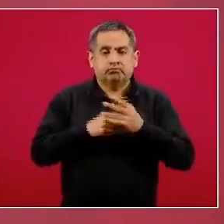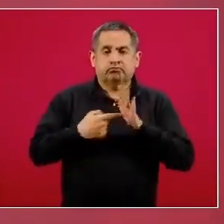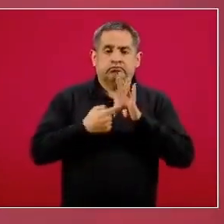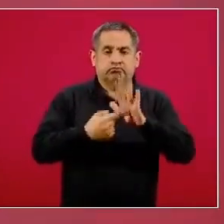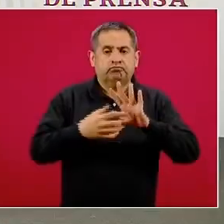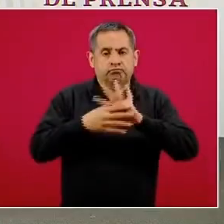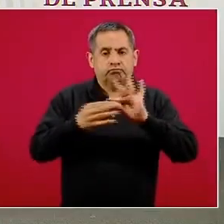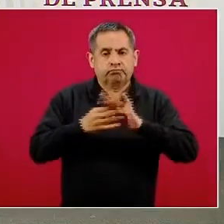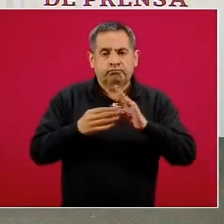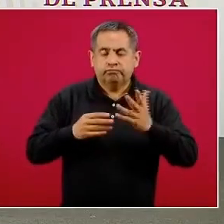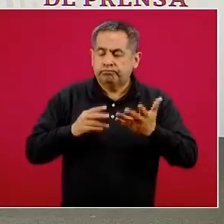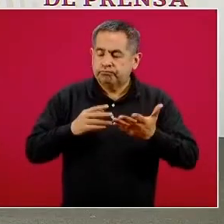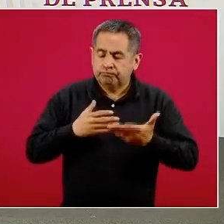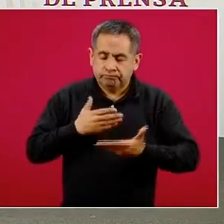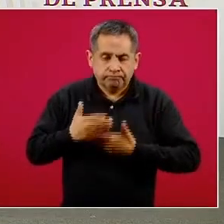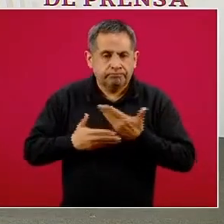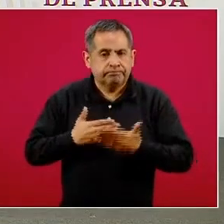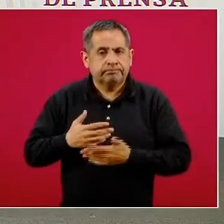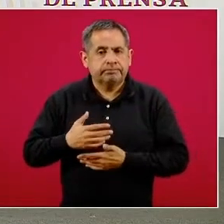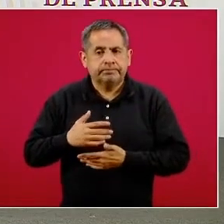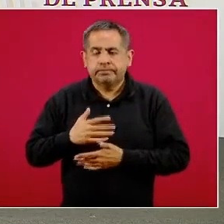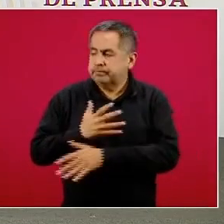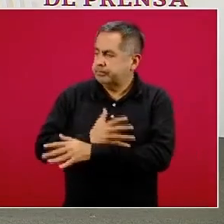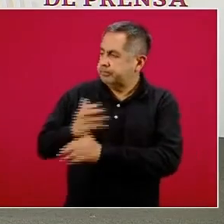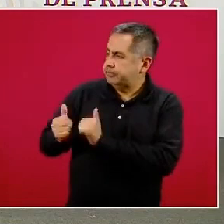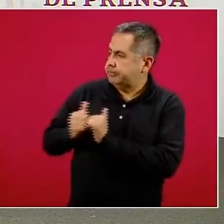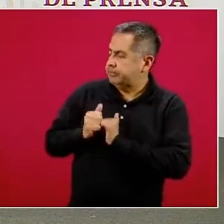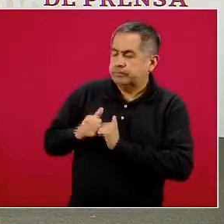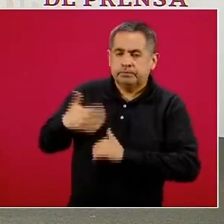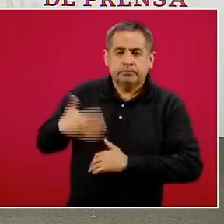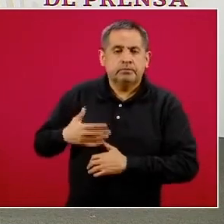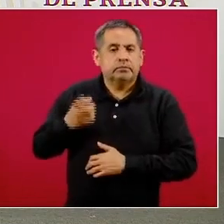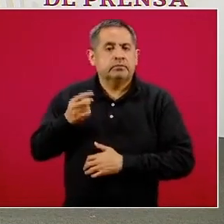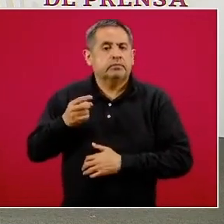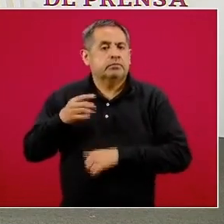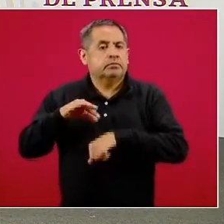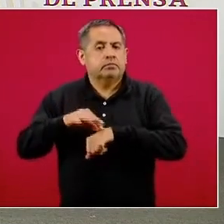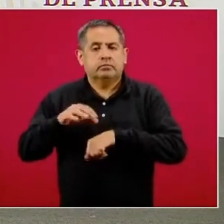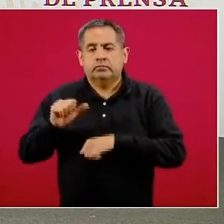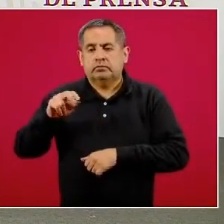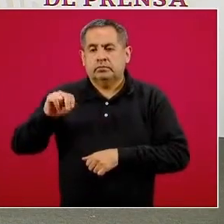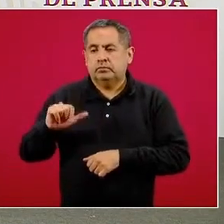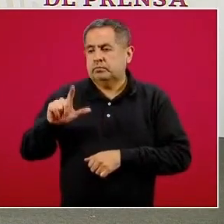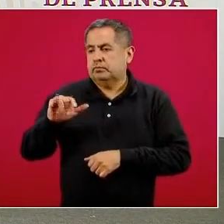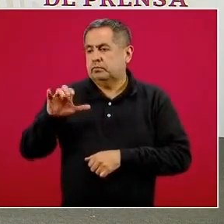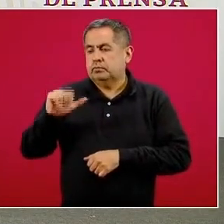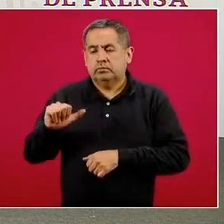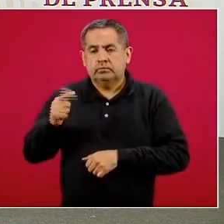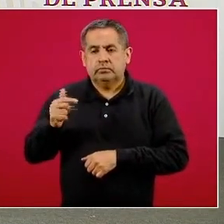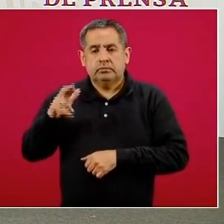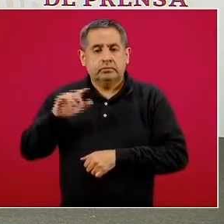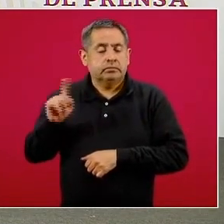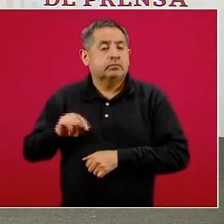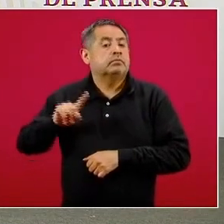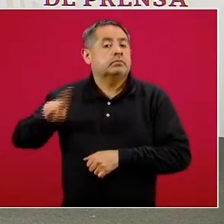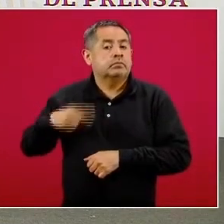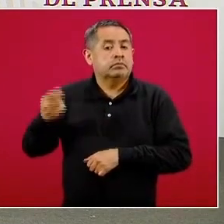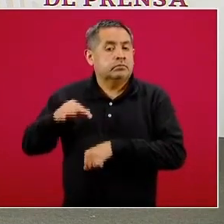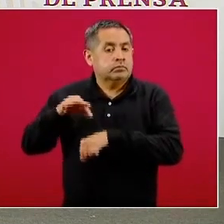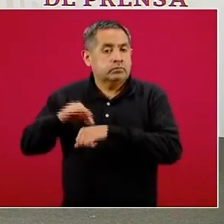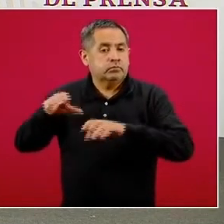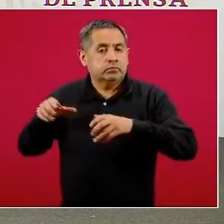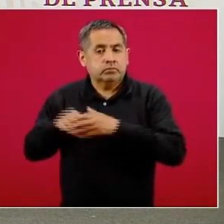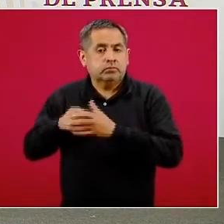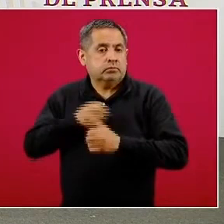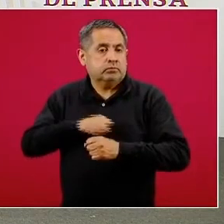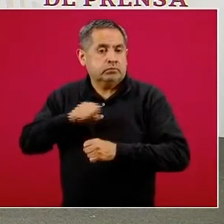el placer y orgullo de que me acompañe la doctora Ana Lucía de la Garza Barroso. Ella es doctora